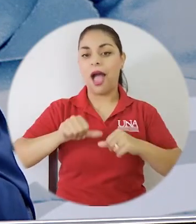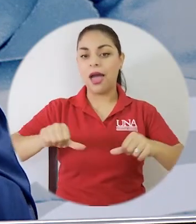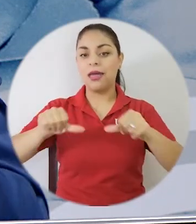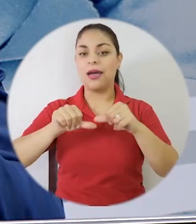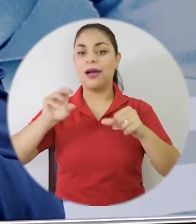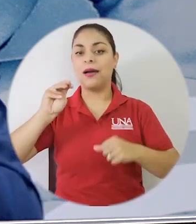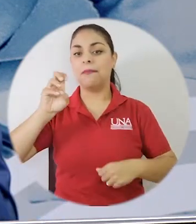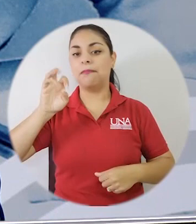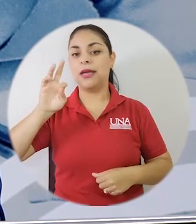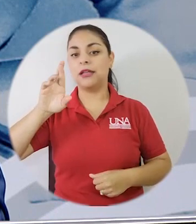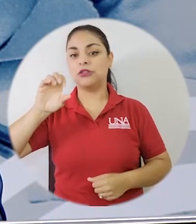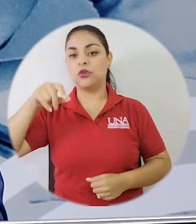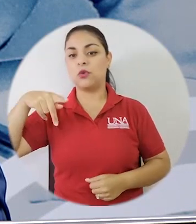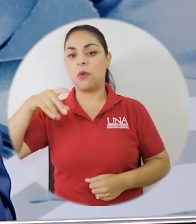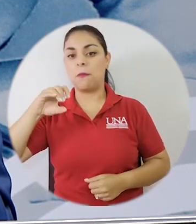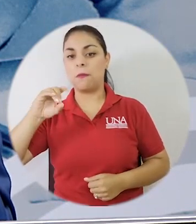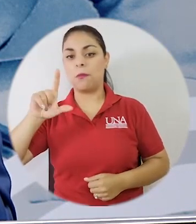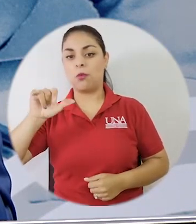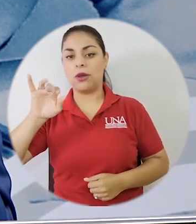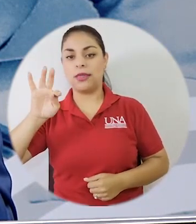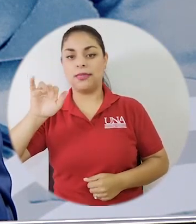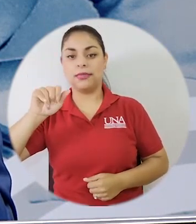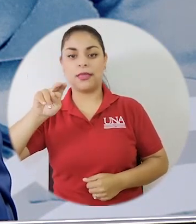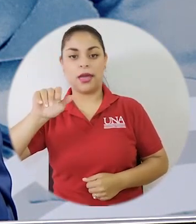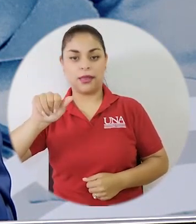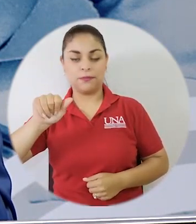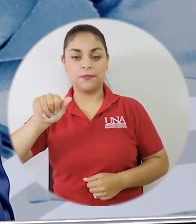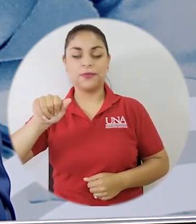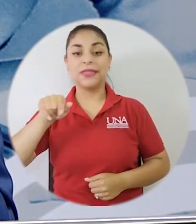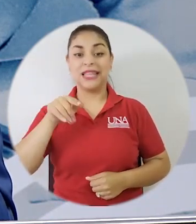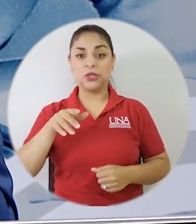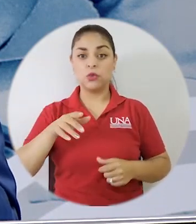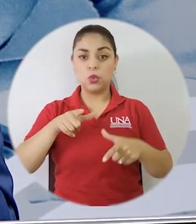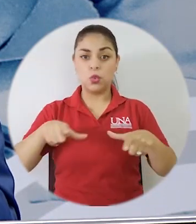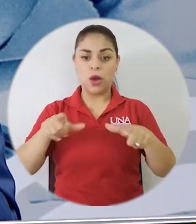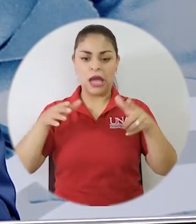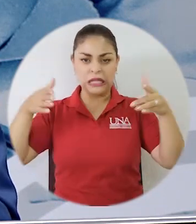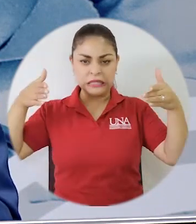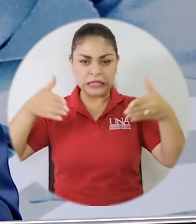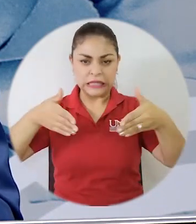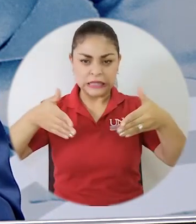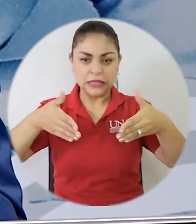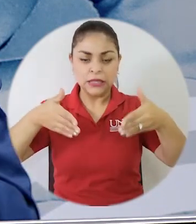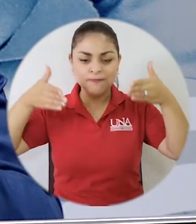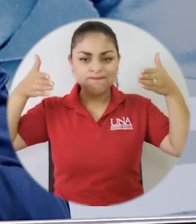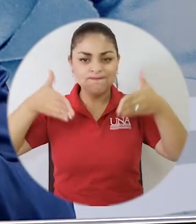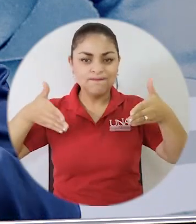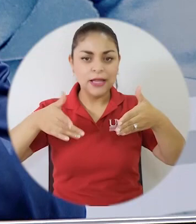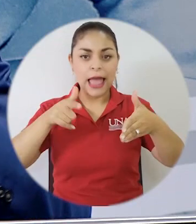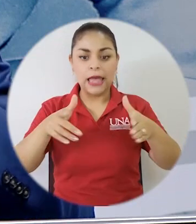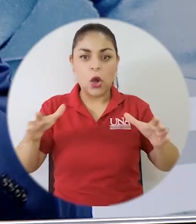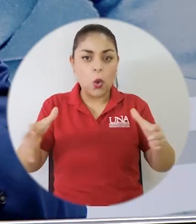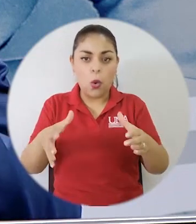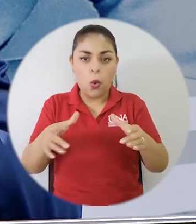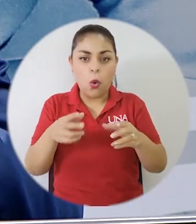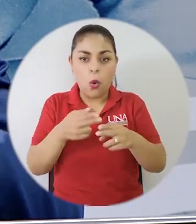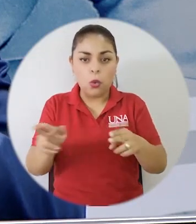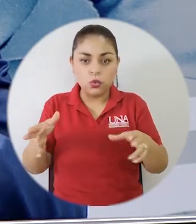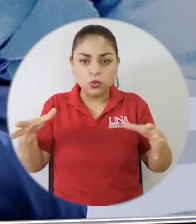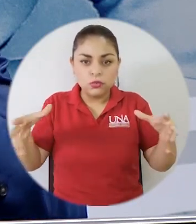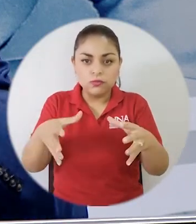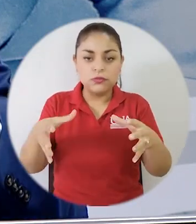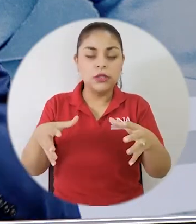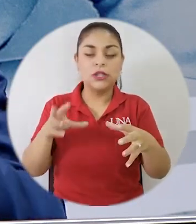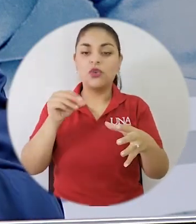patrones de crecimiento que se concentraron en un área territorial muy corta y no pudimos aprovechar, digamos,